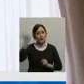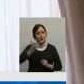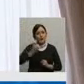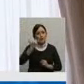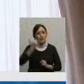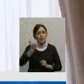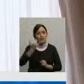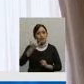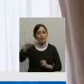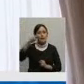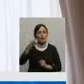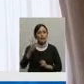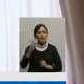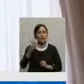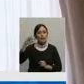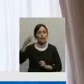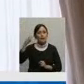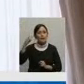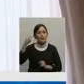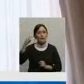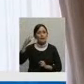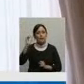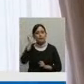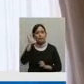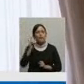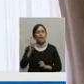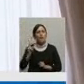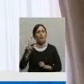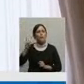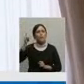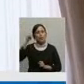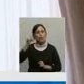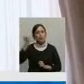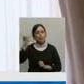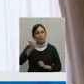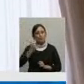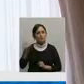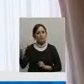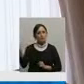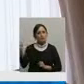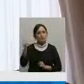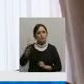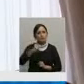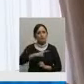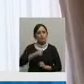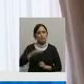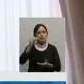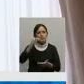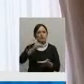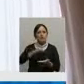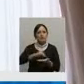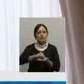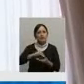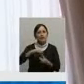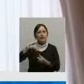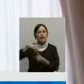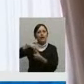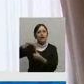en La Puna, y Canadá también tenemos